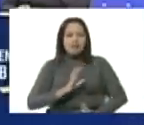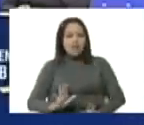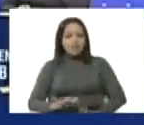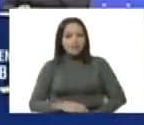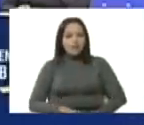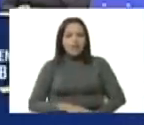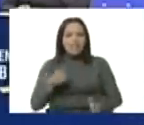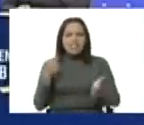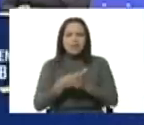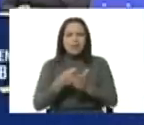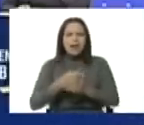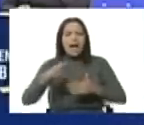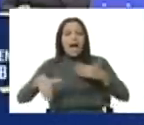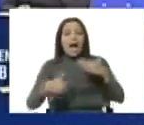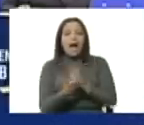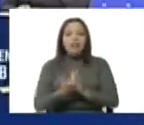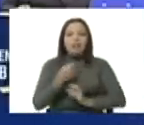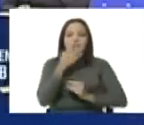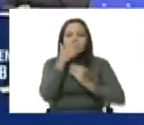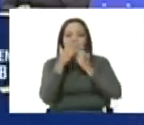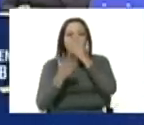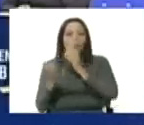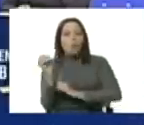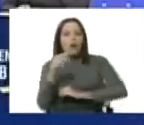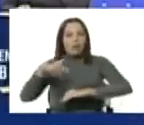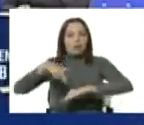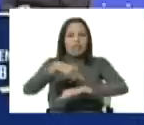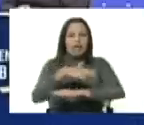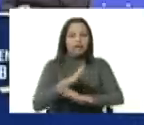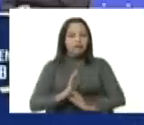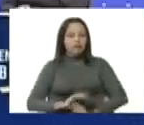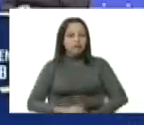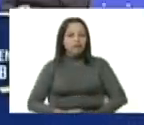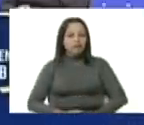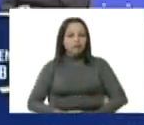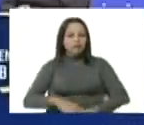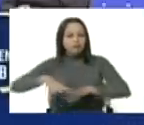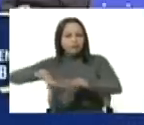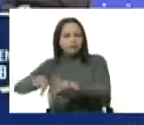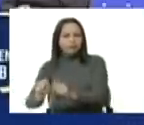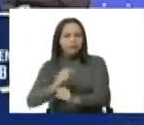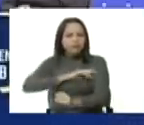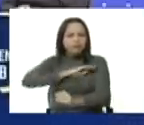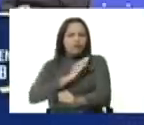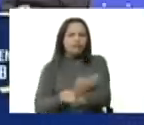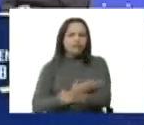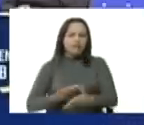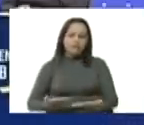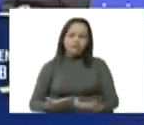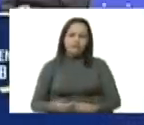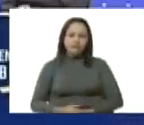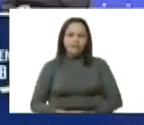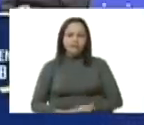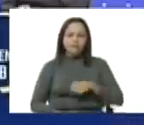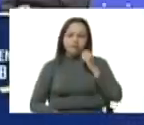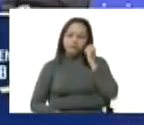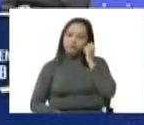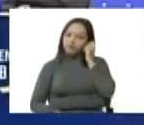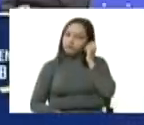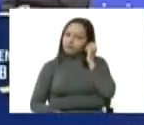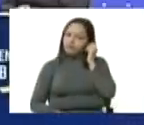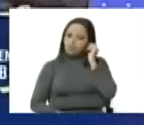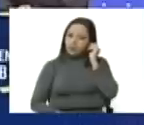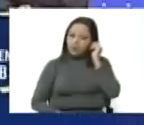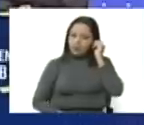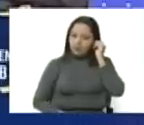se paga hasta para respirar, hasta para caminar. El neoliberalismo salvaje, el capitalismo salvaje. Ahora, el